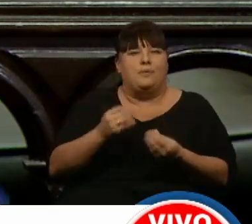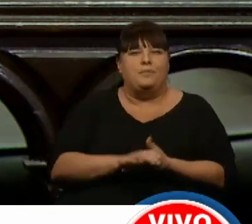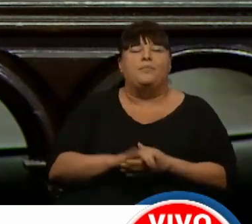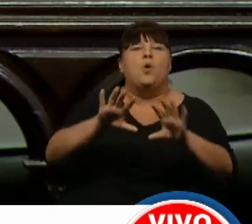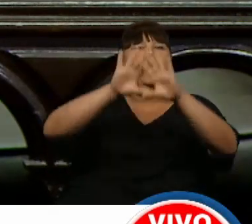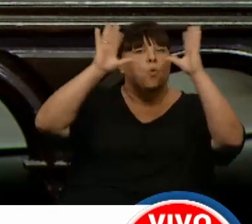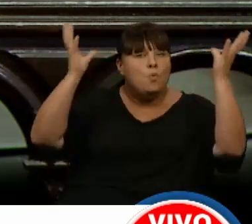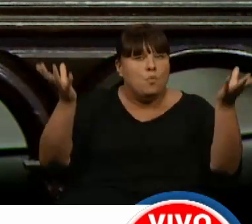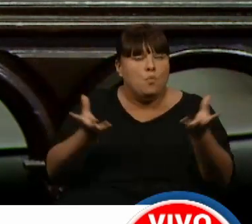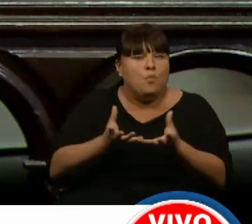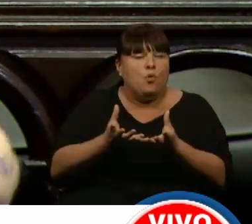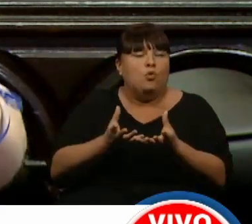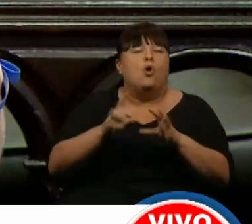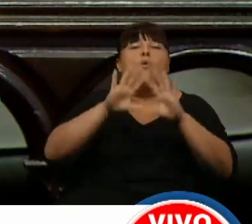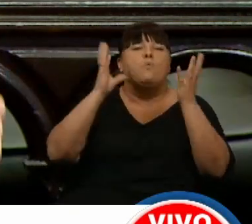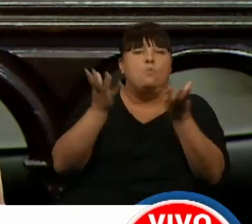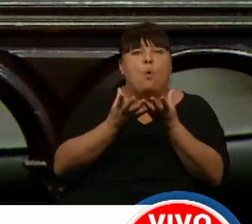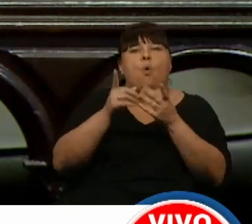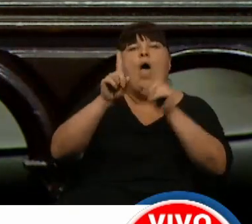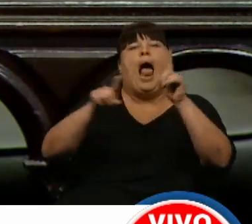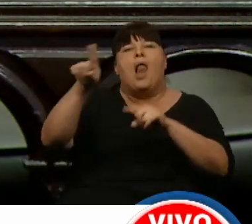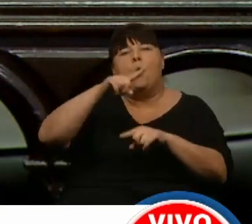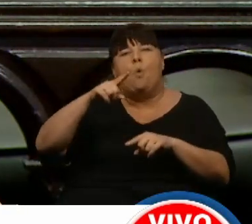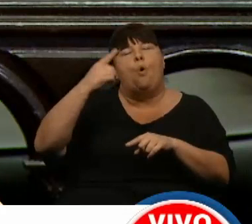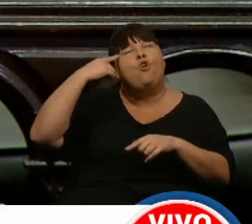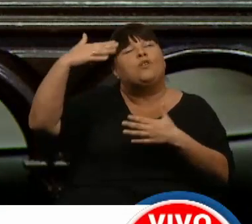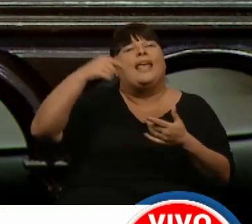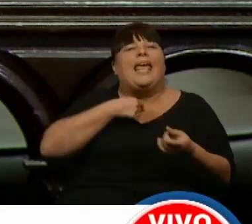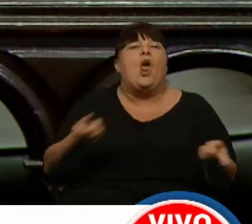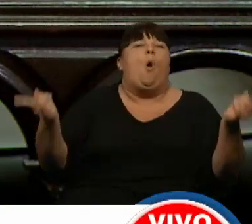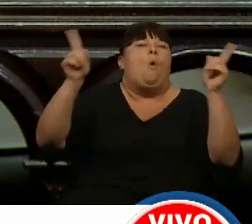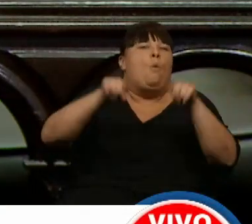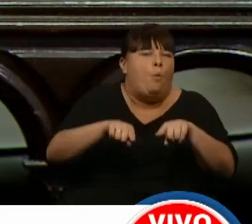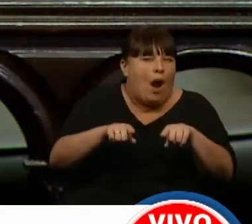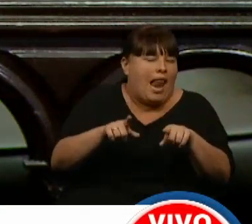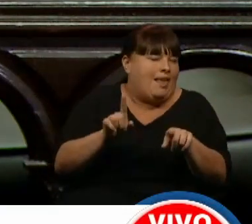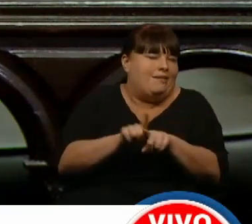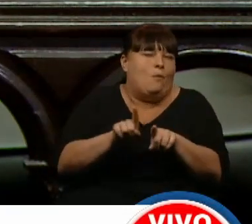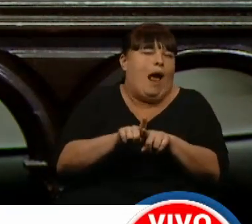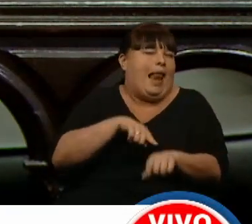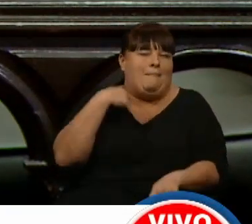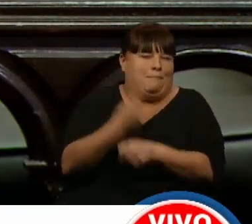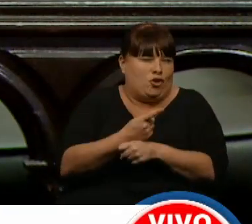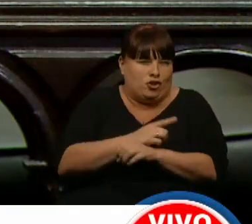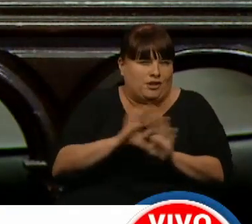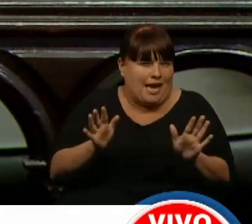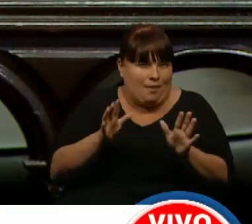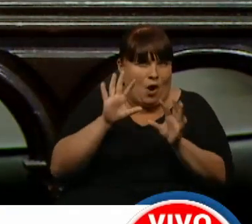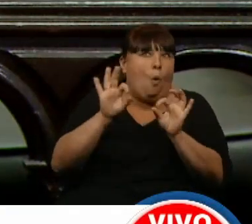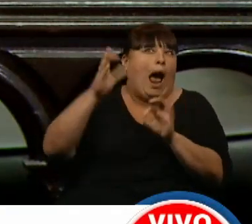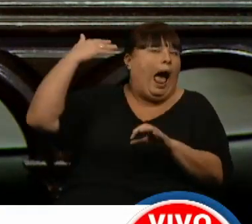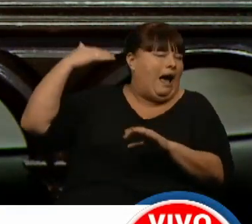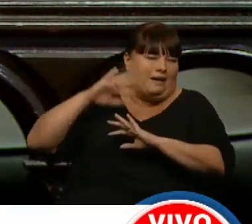El mundo al que algunos con añoranza quieren volver es prácticamente imposible